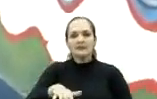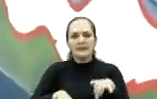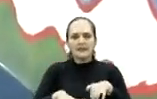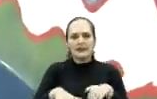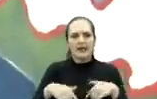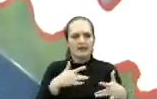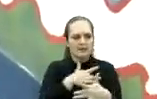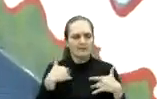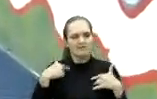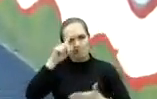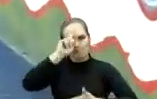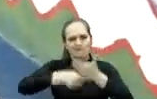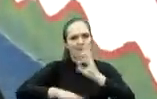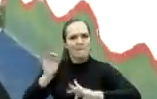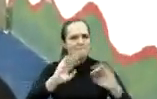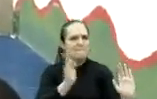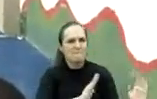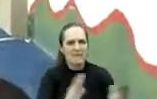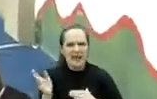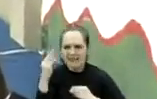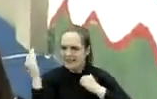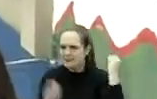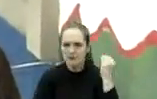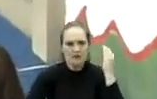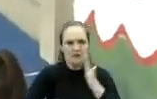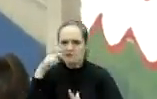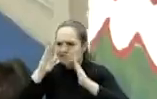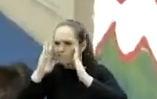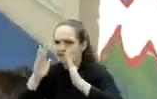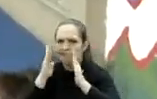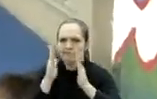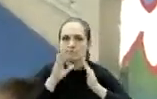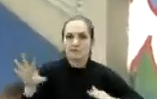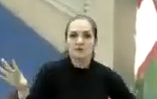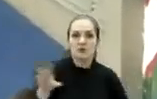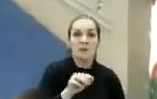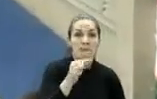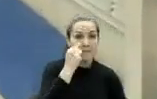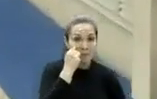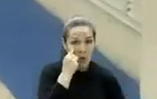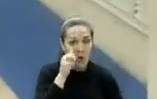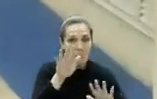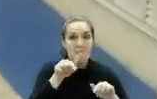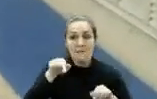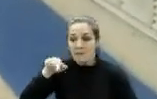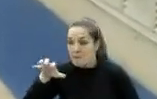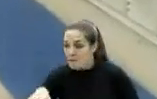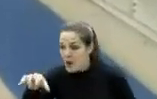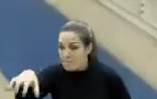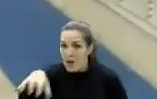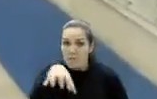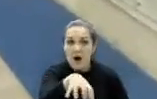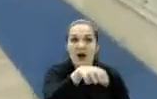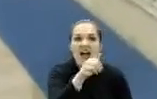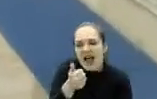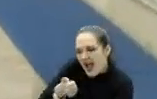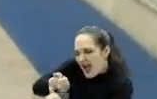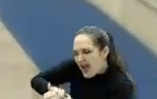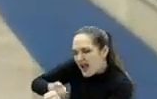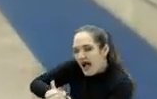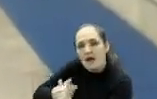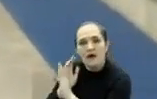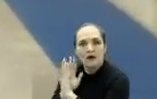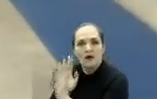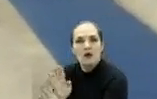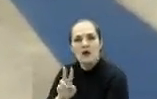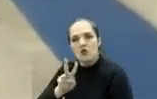de choque con el objetivo de atender a todas estas personas. En promedio, estos puntos habilitados están atendiendo cerca de 250 a